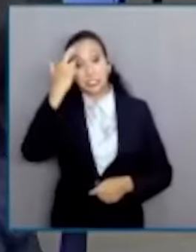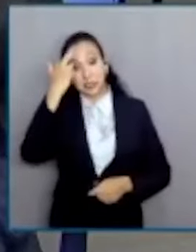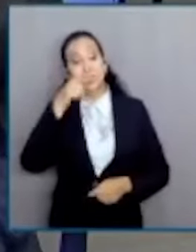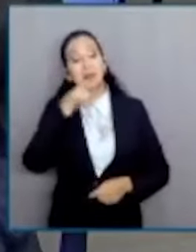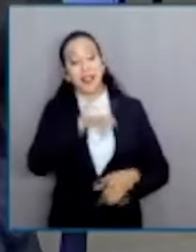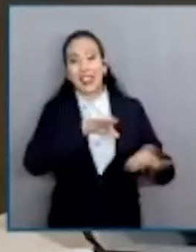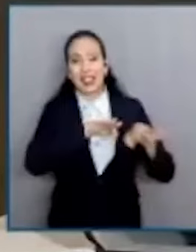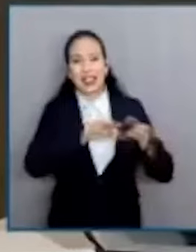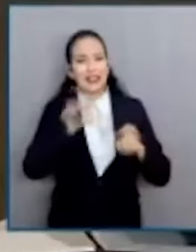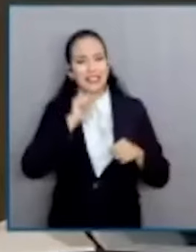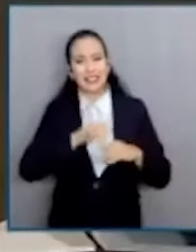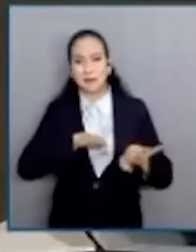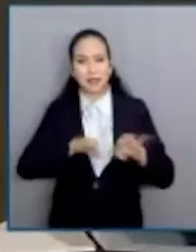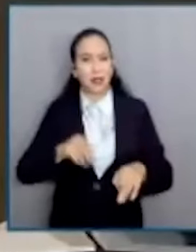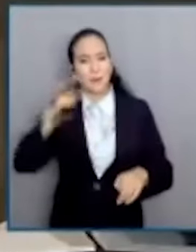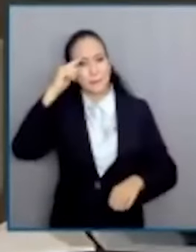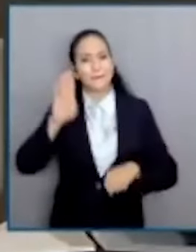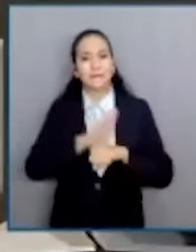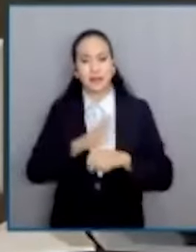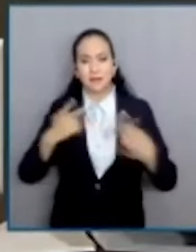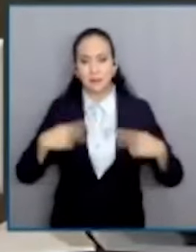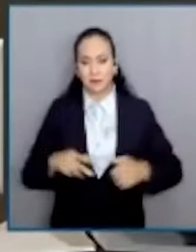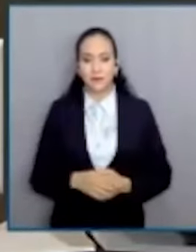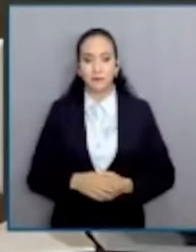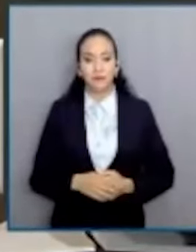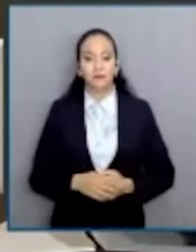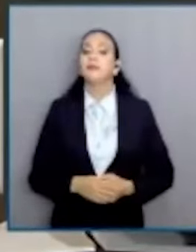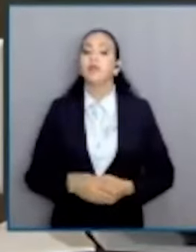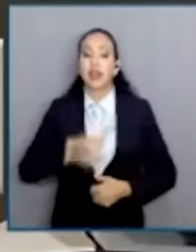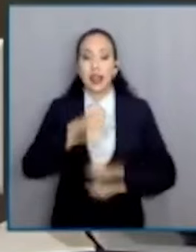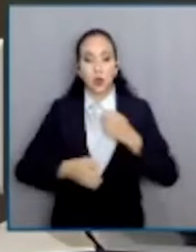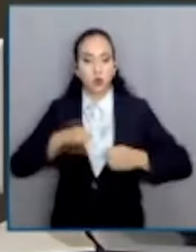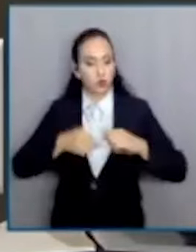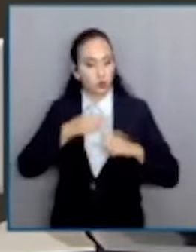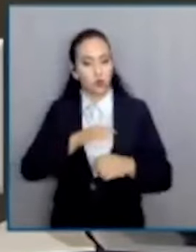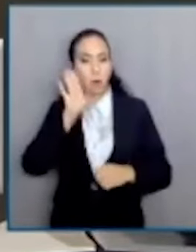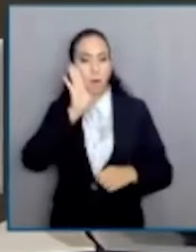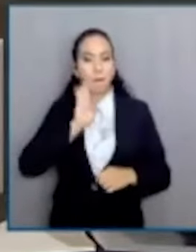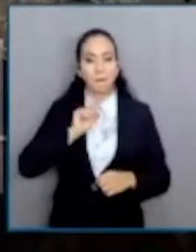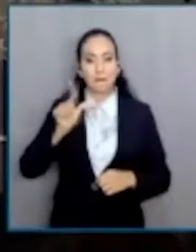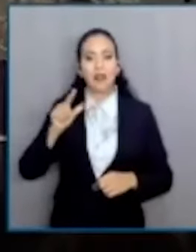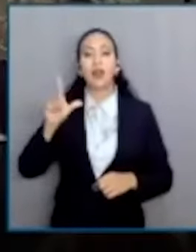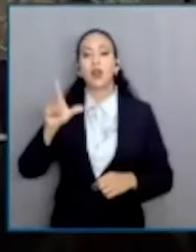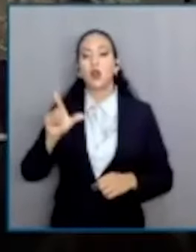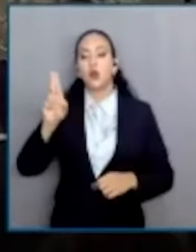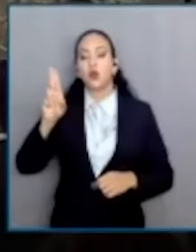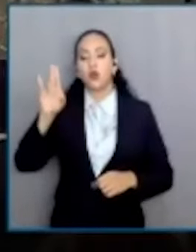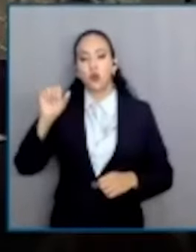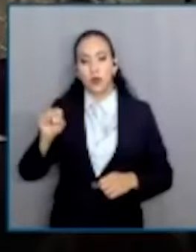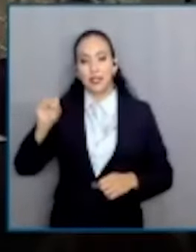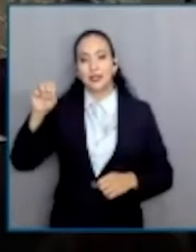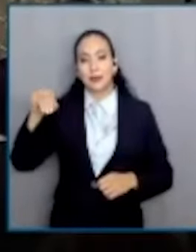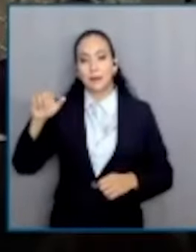servidor público que la carrera judicial del señor ministro Don Luis María Aguilar Morales sea